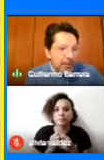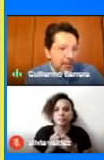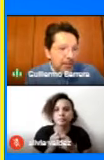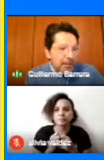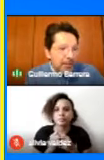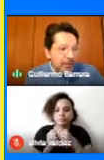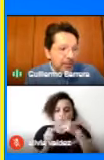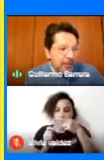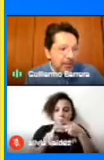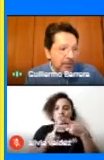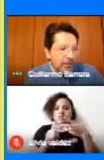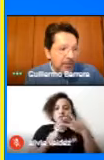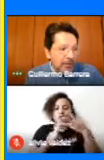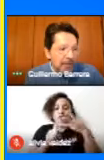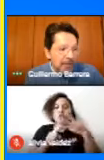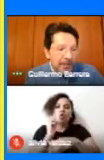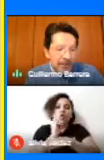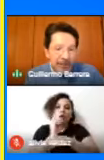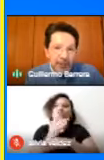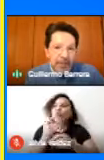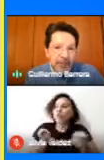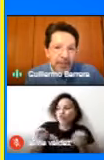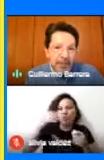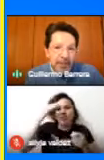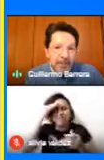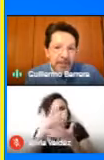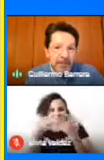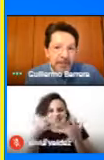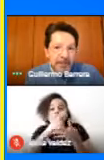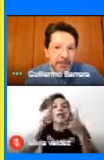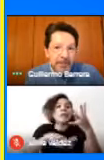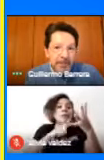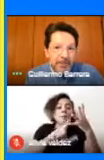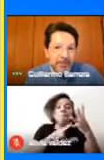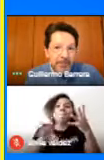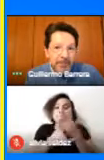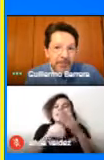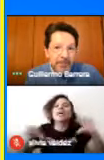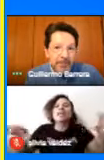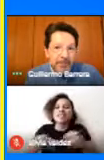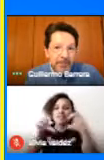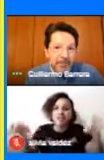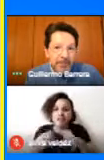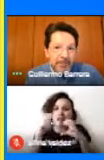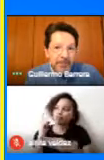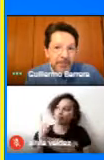los órganos de control y las actividades políticas.